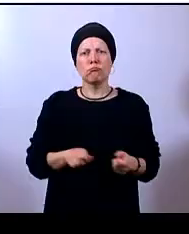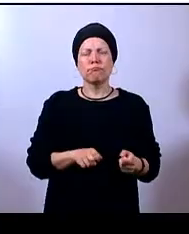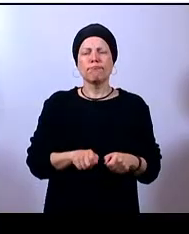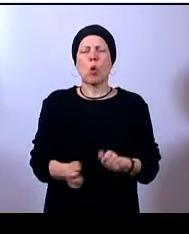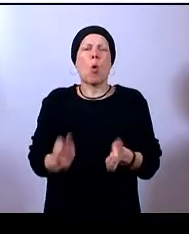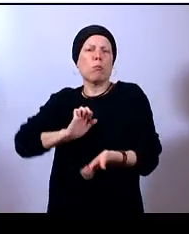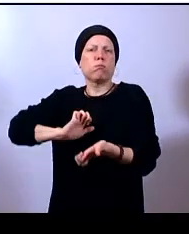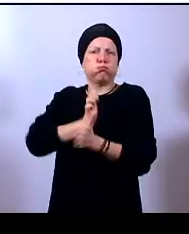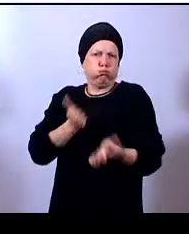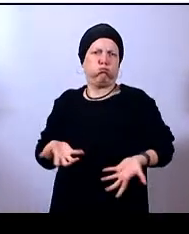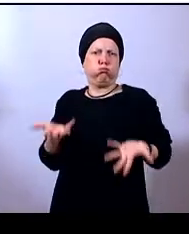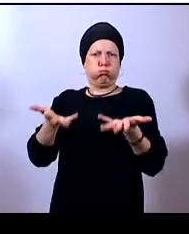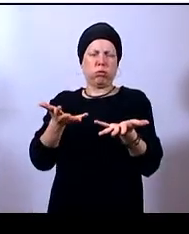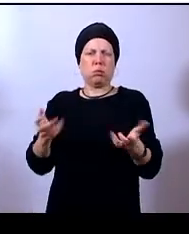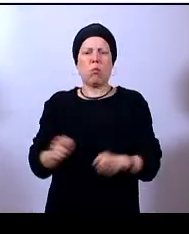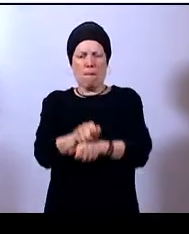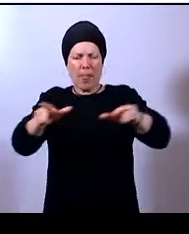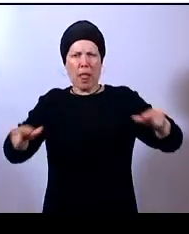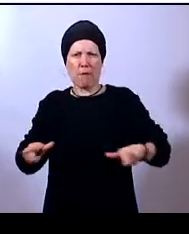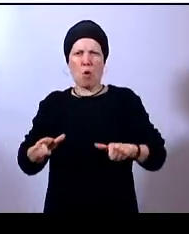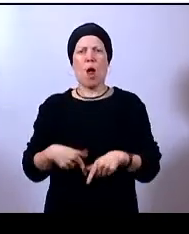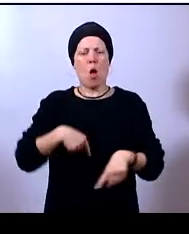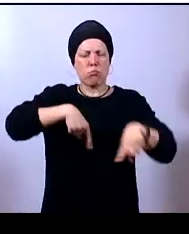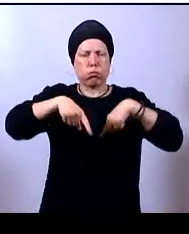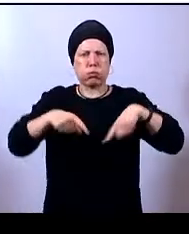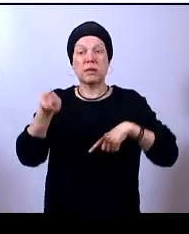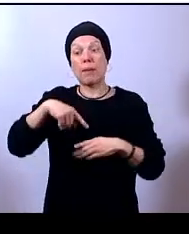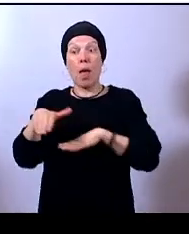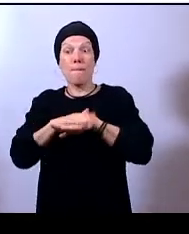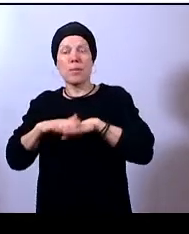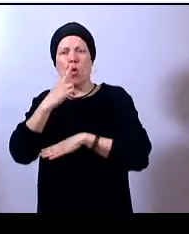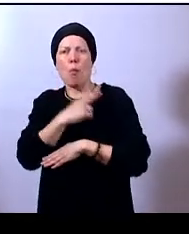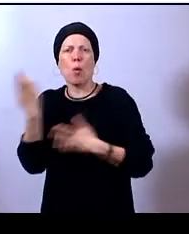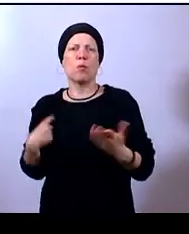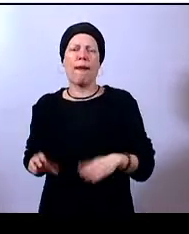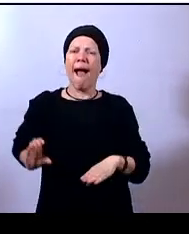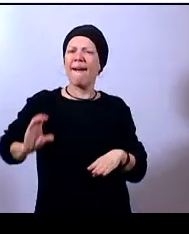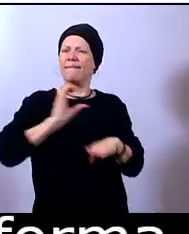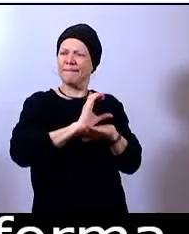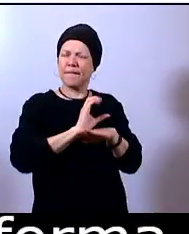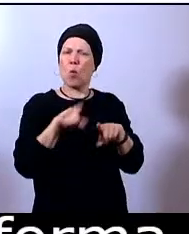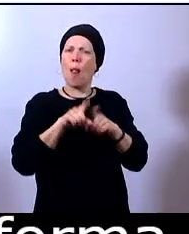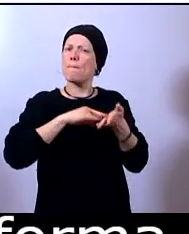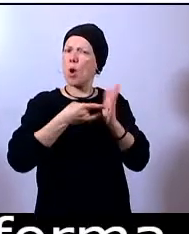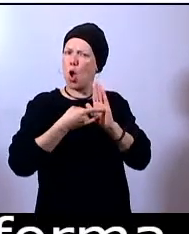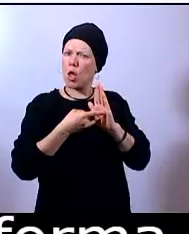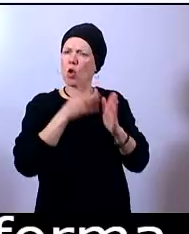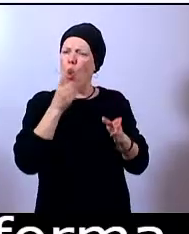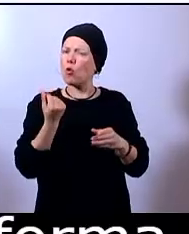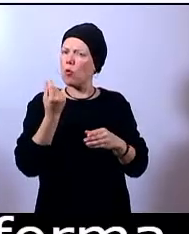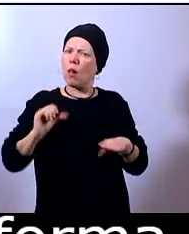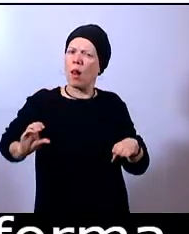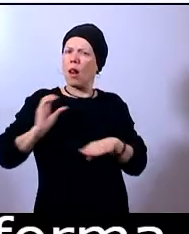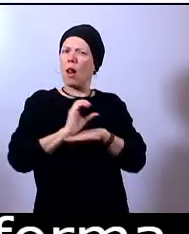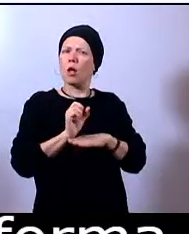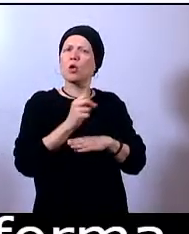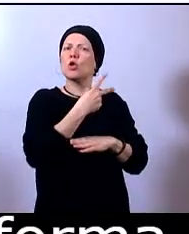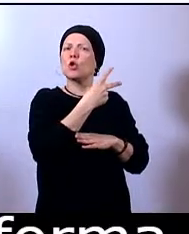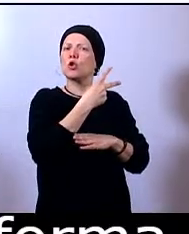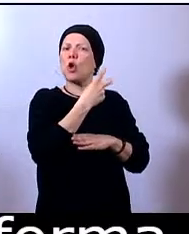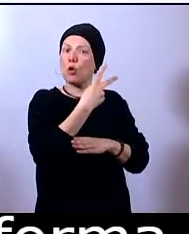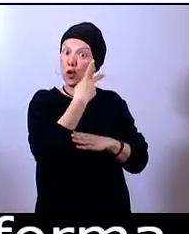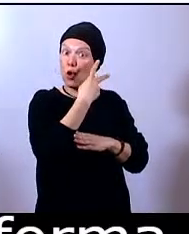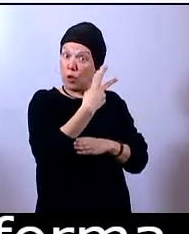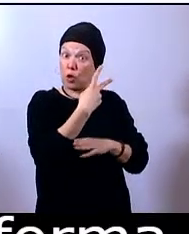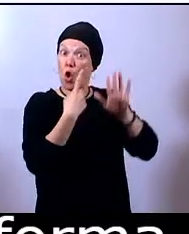logística. Por su parte, el Ministerio se compromete a financiar la redacción del proyecto con una inversión de